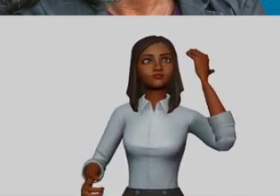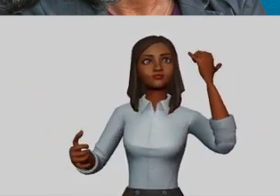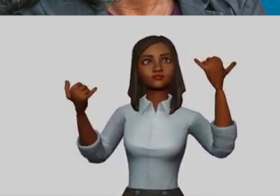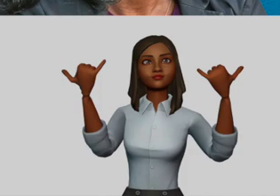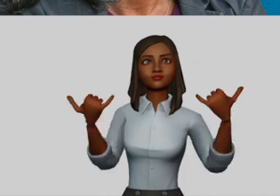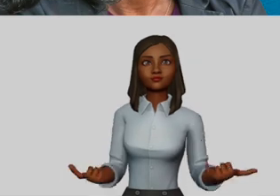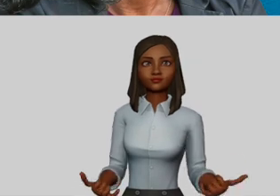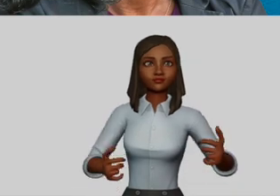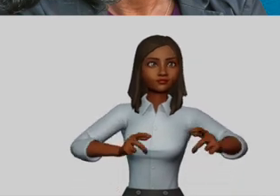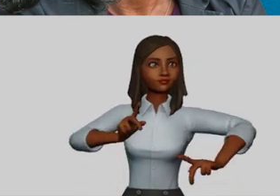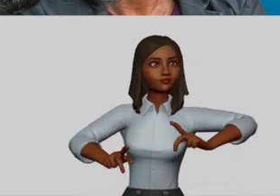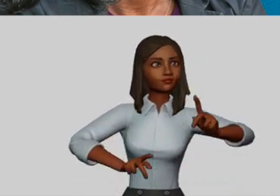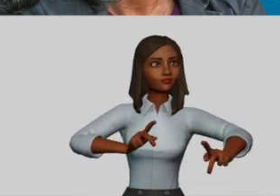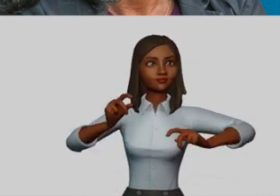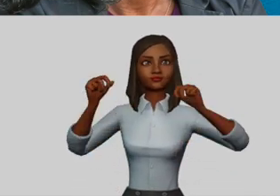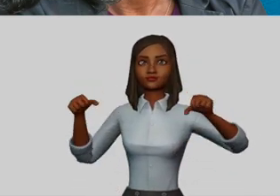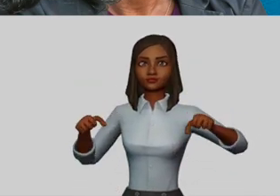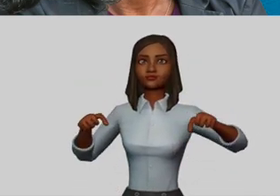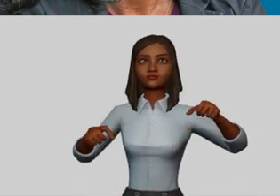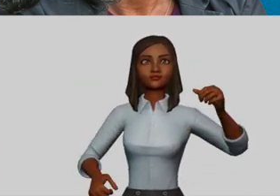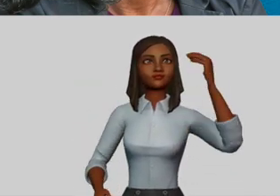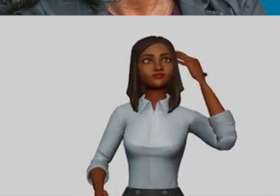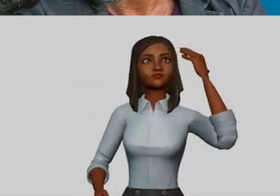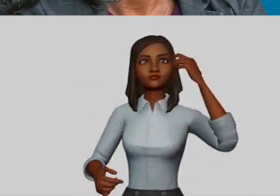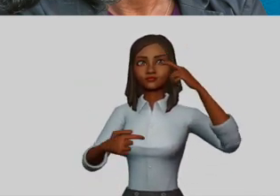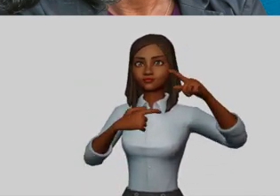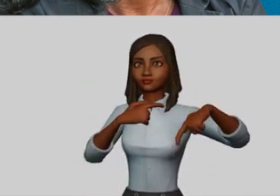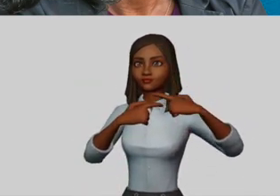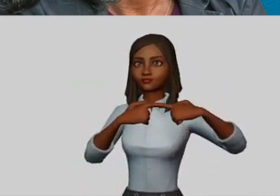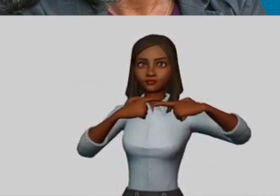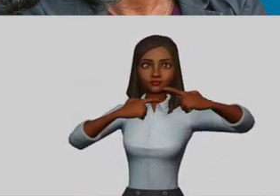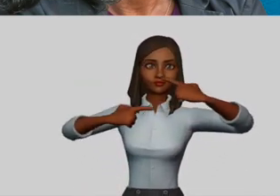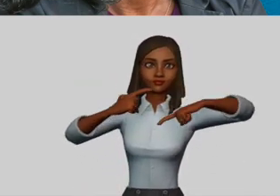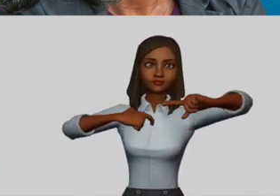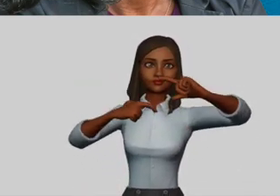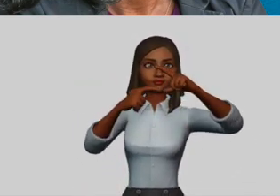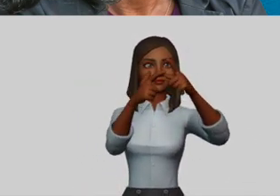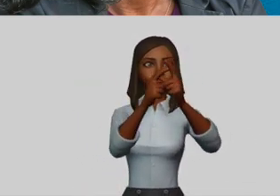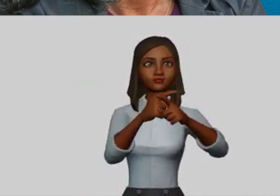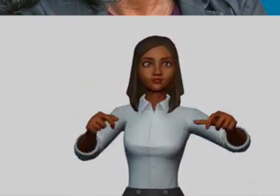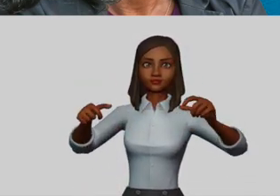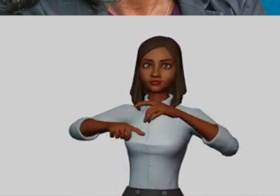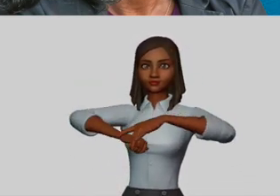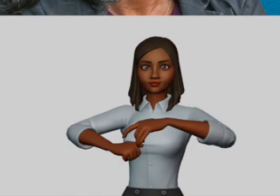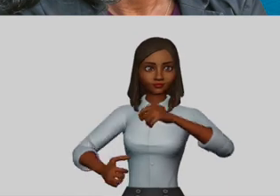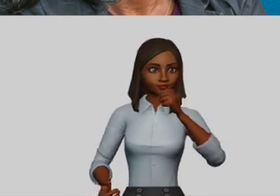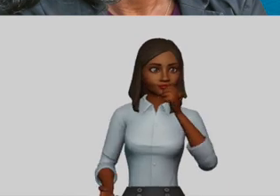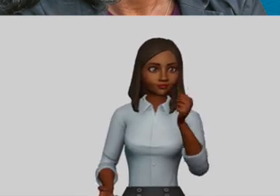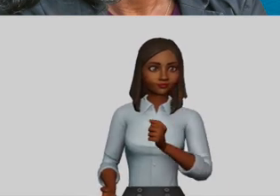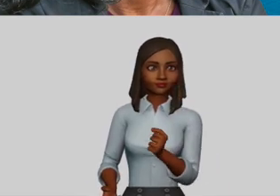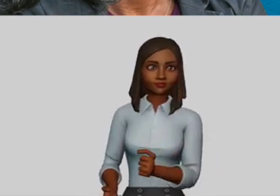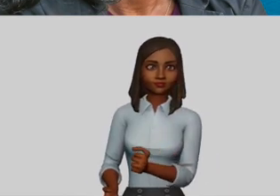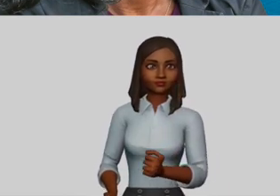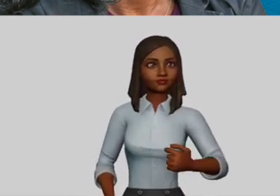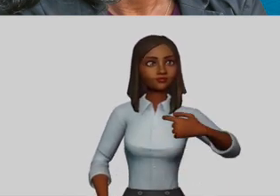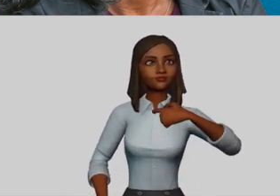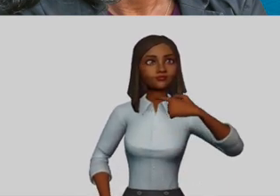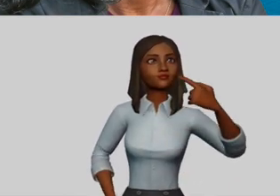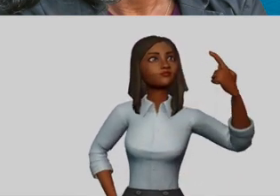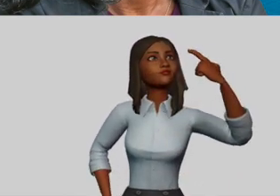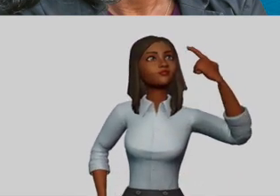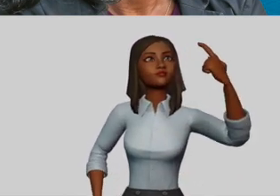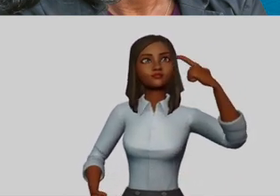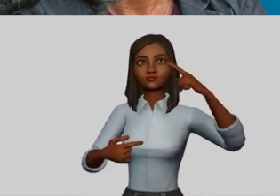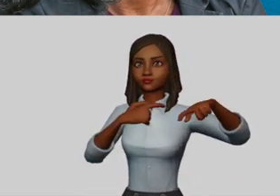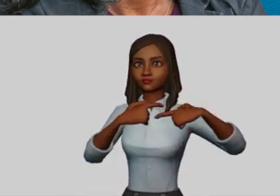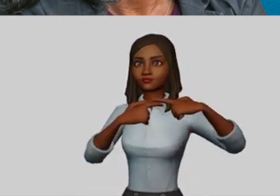Mami, ¿para qué tú te vas para China? Dime, ¿buscándole a quién? Uno tiene familia. Dime.